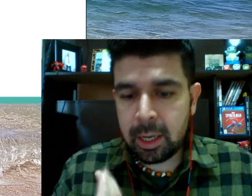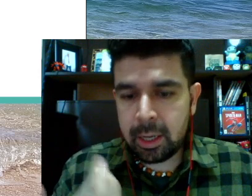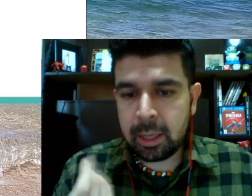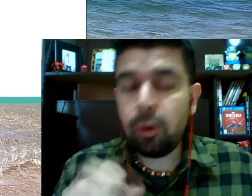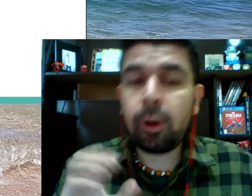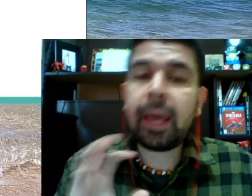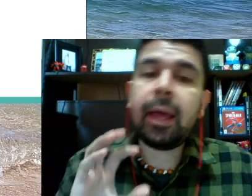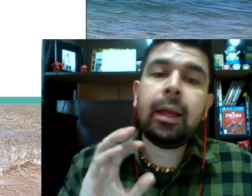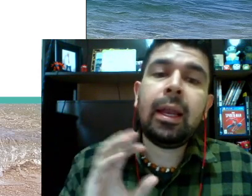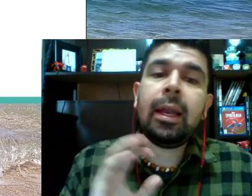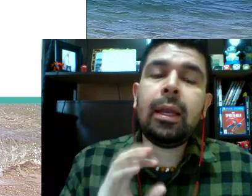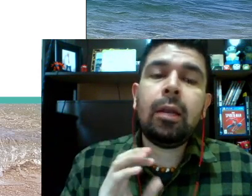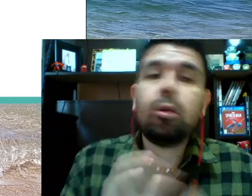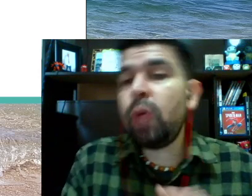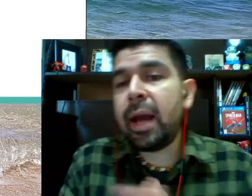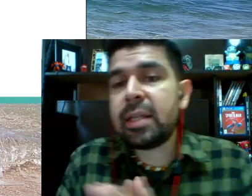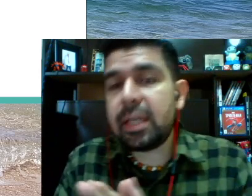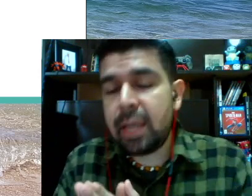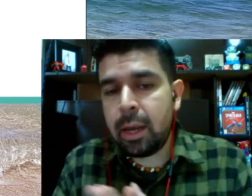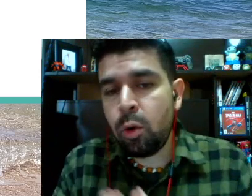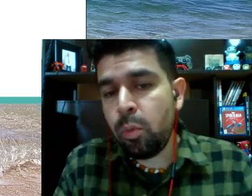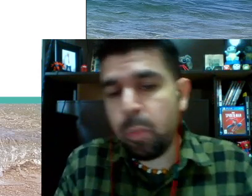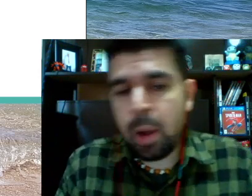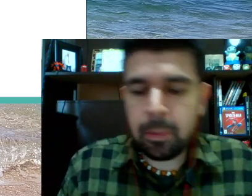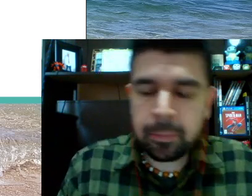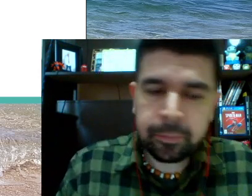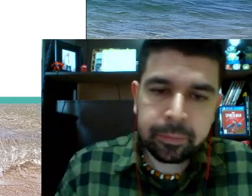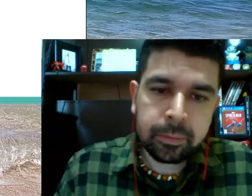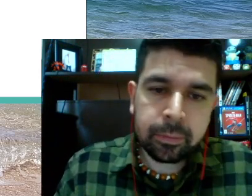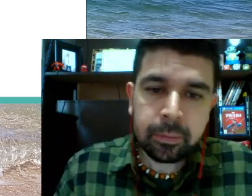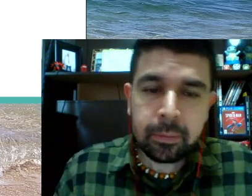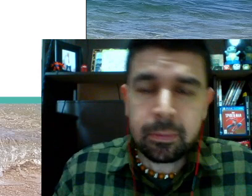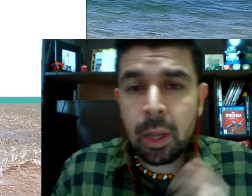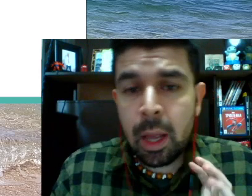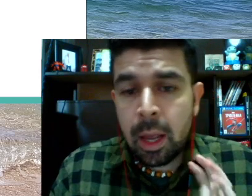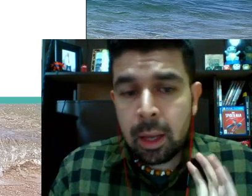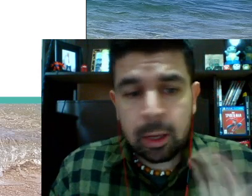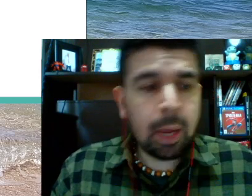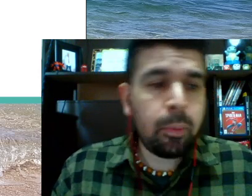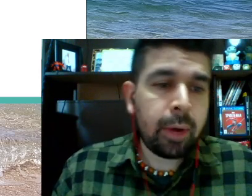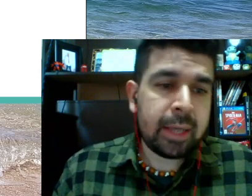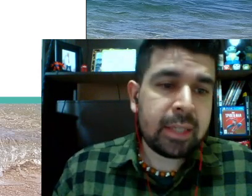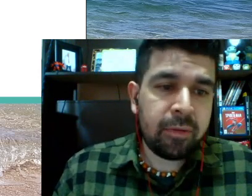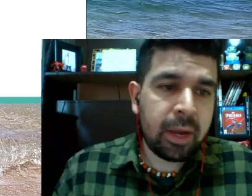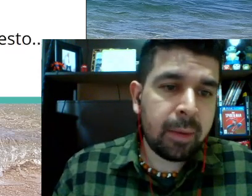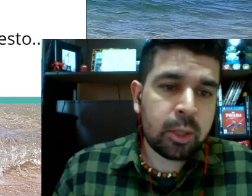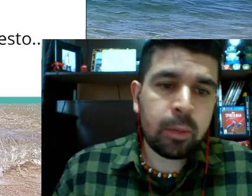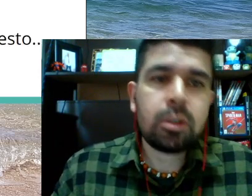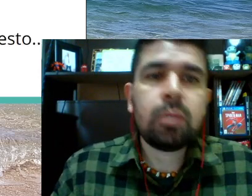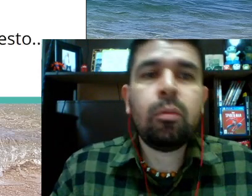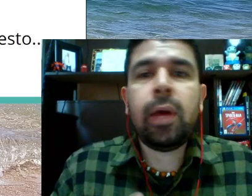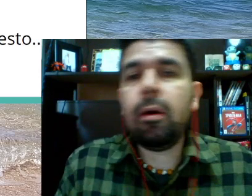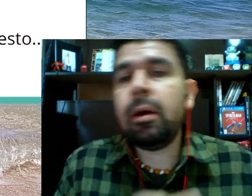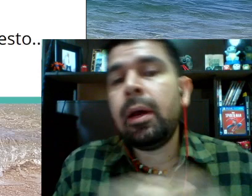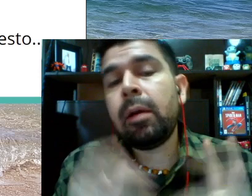de lo que los lugares que tiene un pueblo creo que por ahí se refiere más o menos